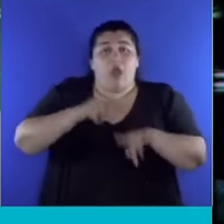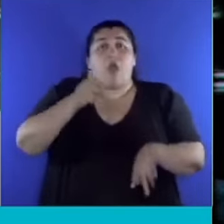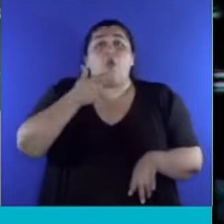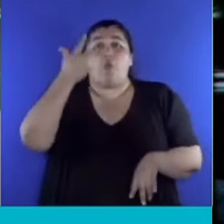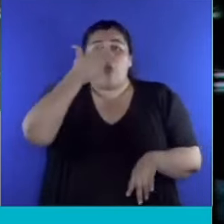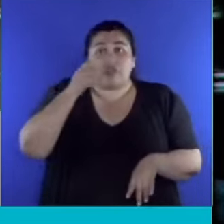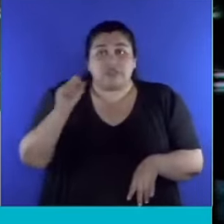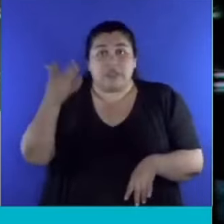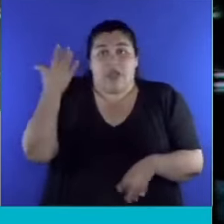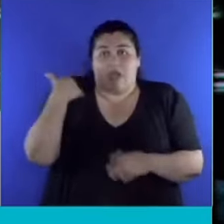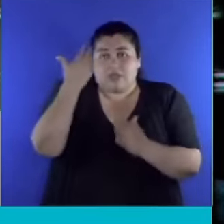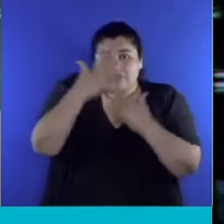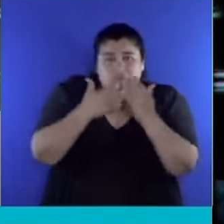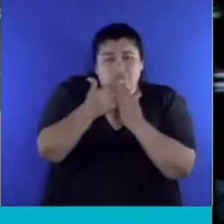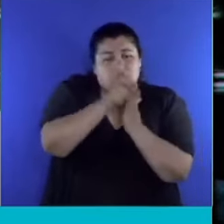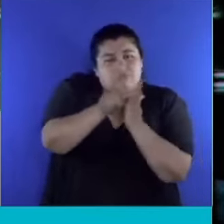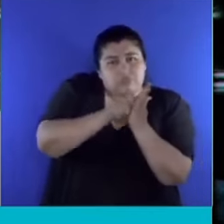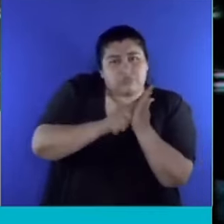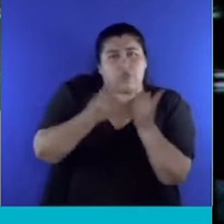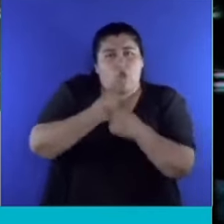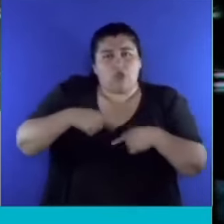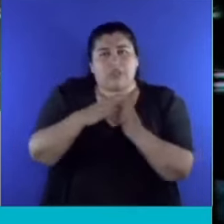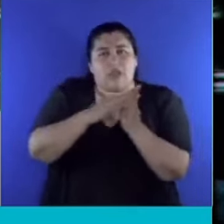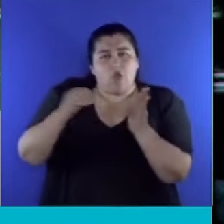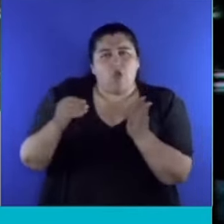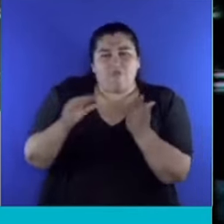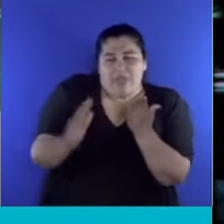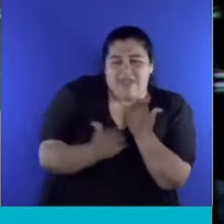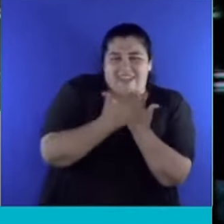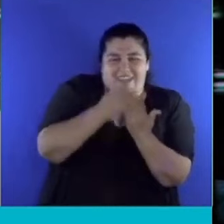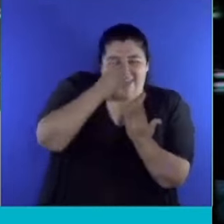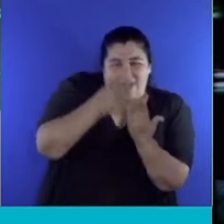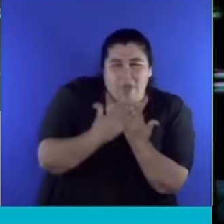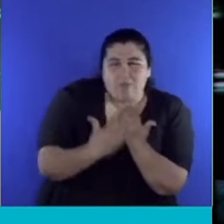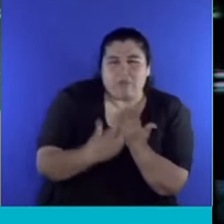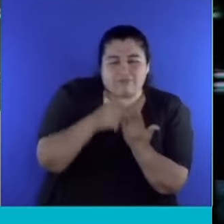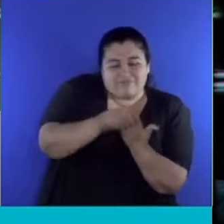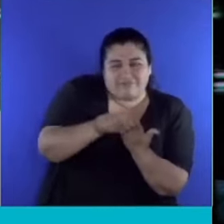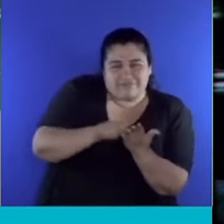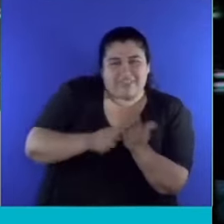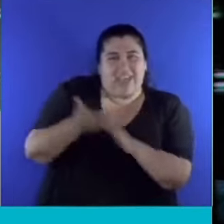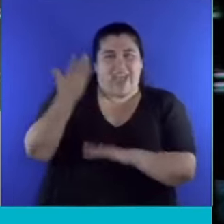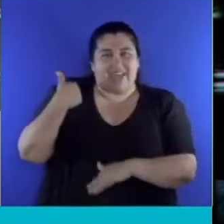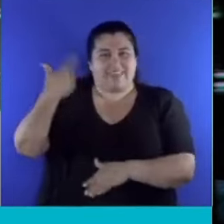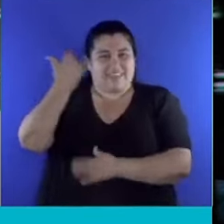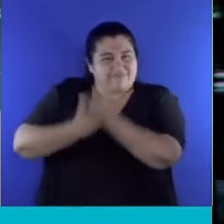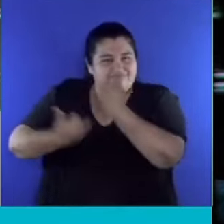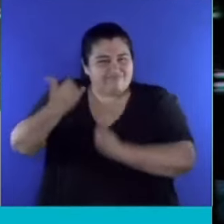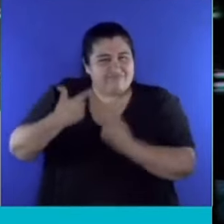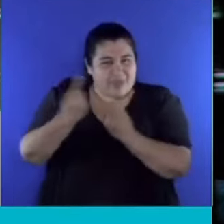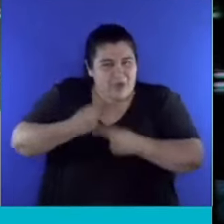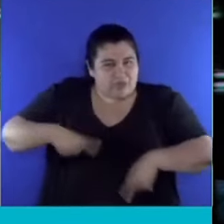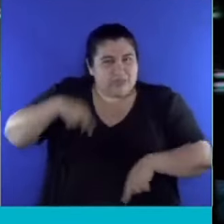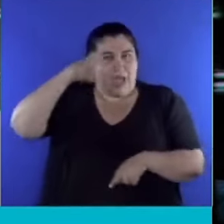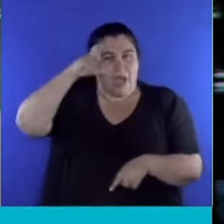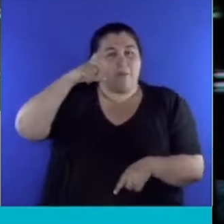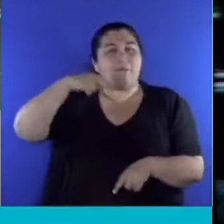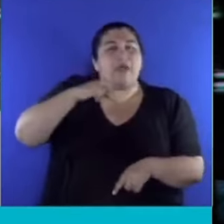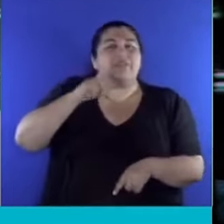carta y hace algunas copias con papel carbónico nos contaba el otro otro día Patricia todos los detalles de